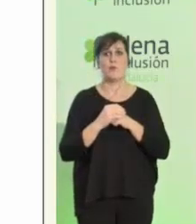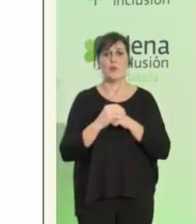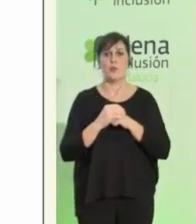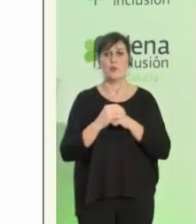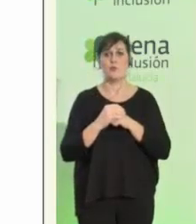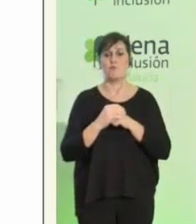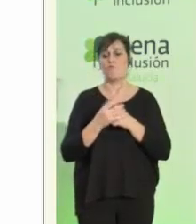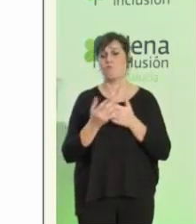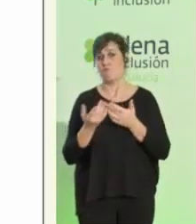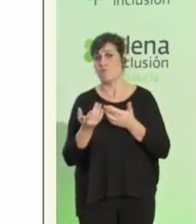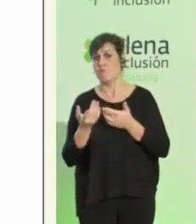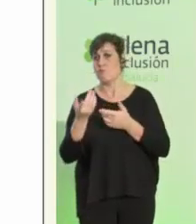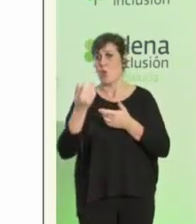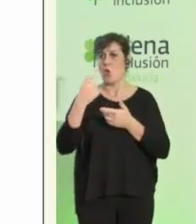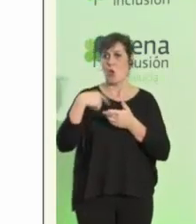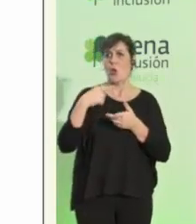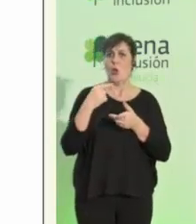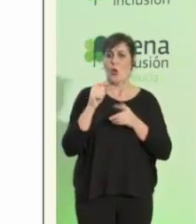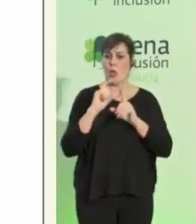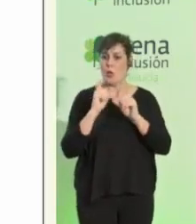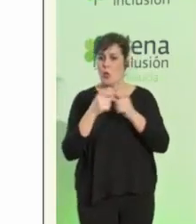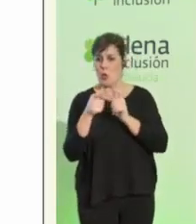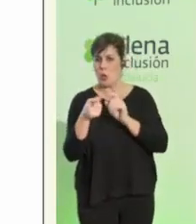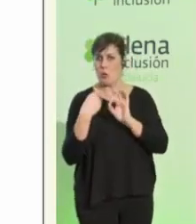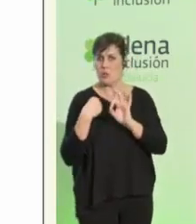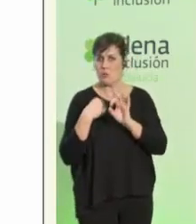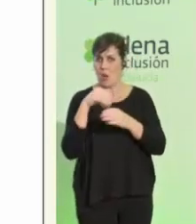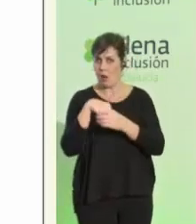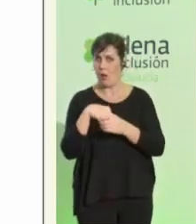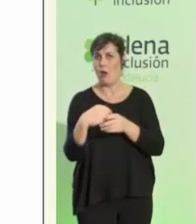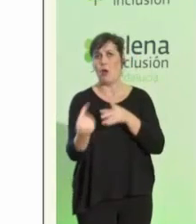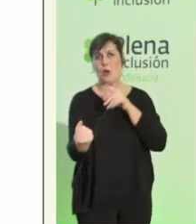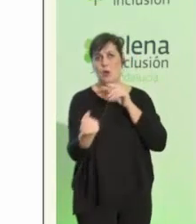y hablamos mucho sobre